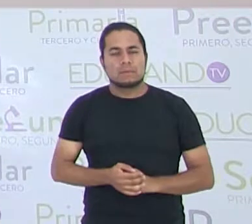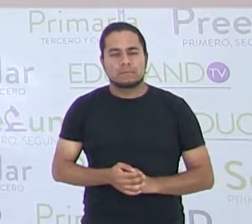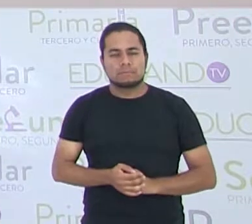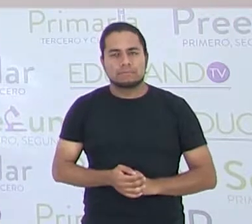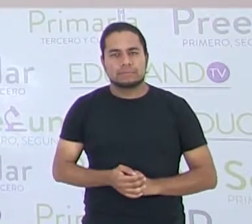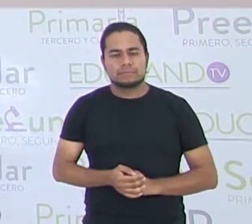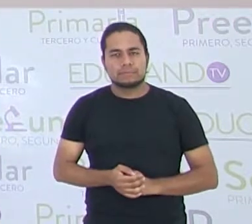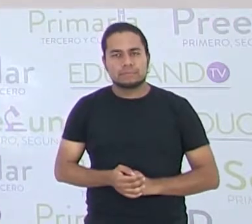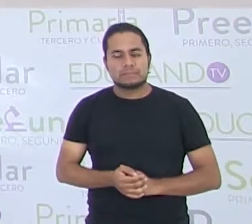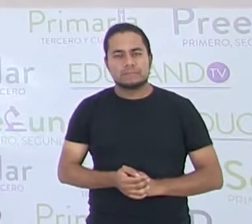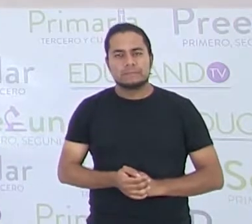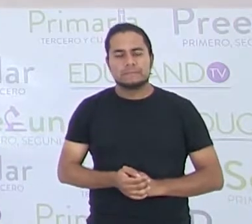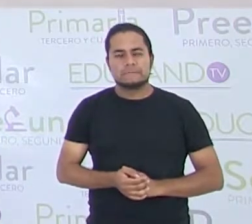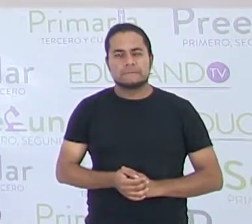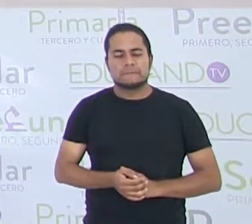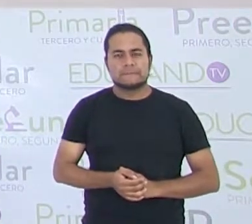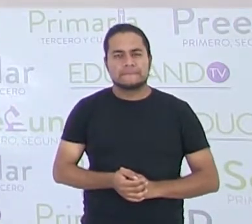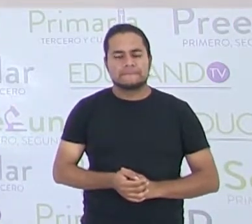pensó